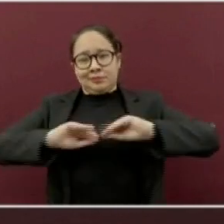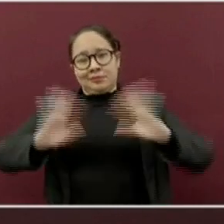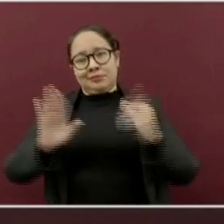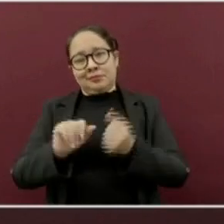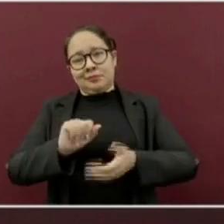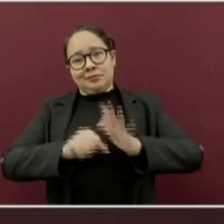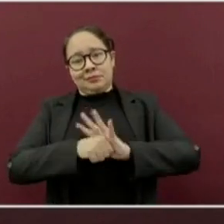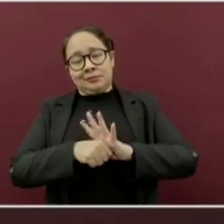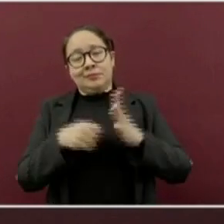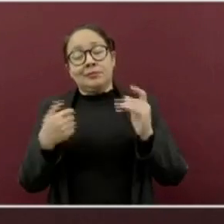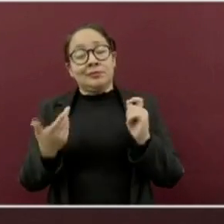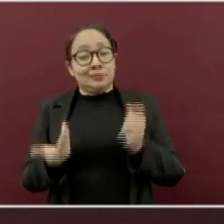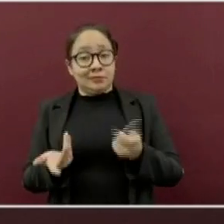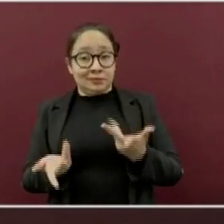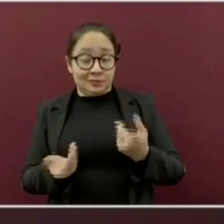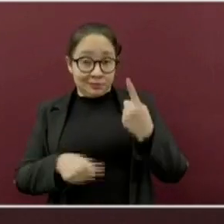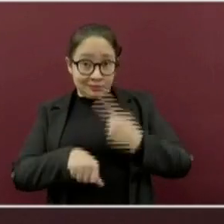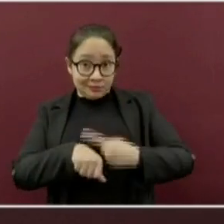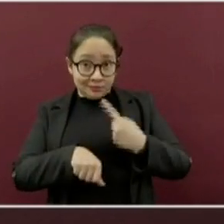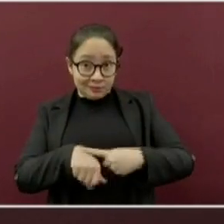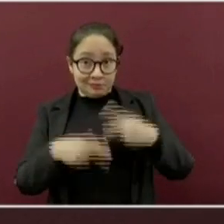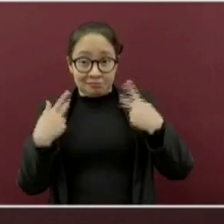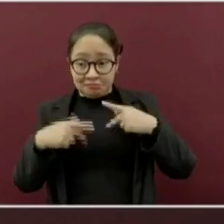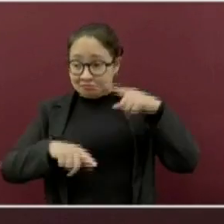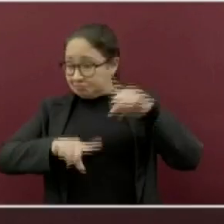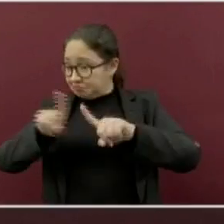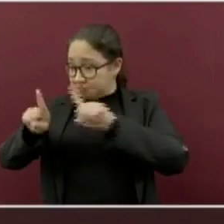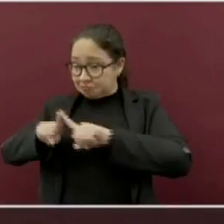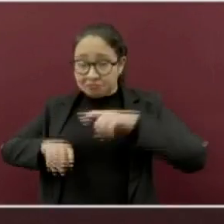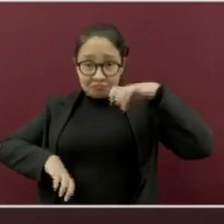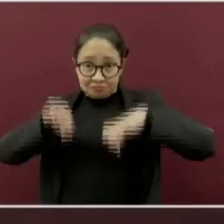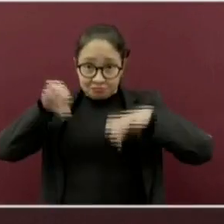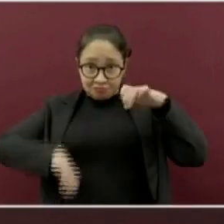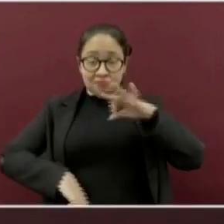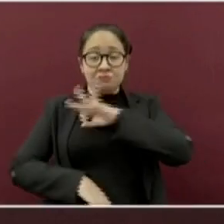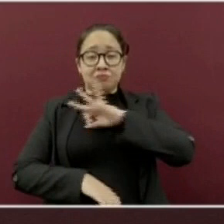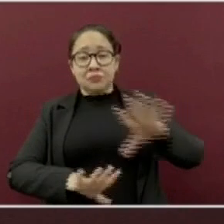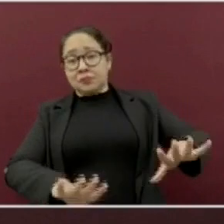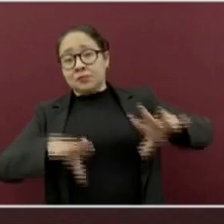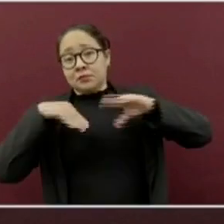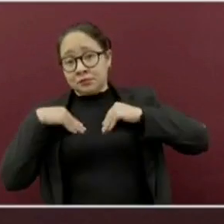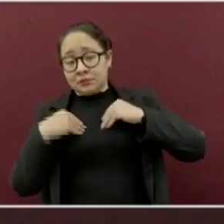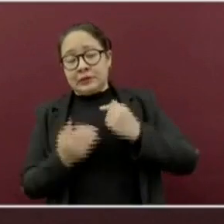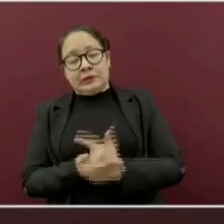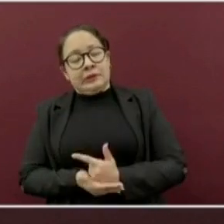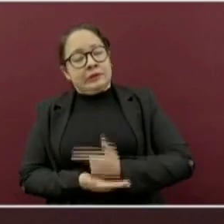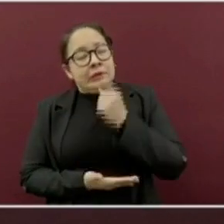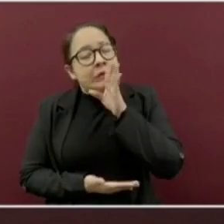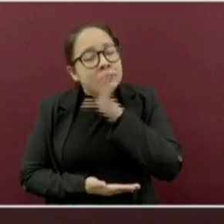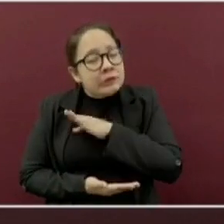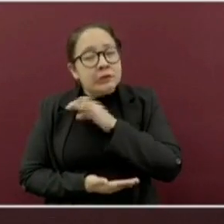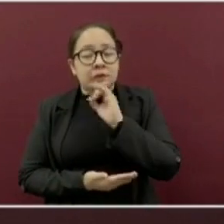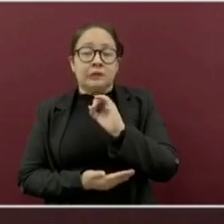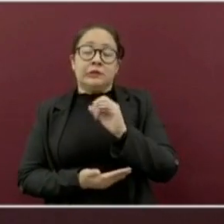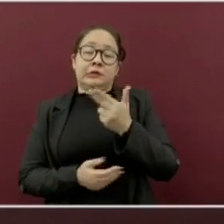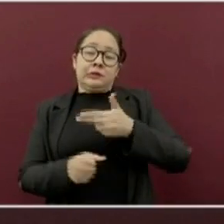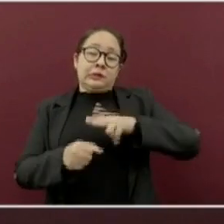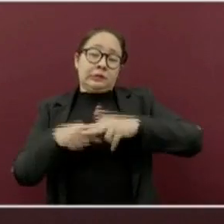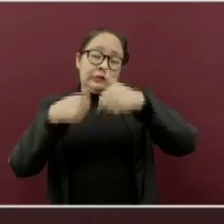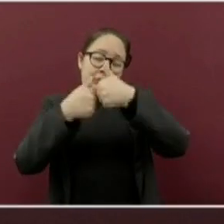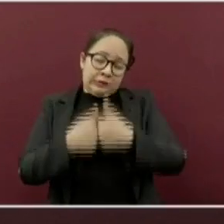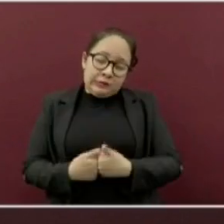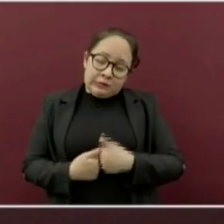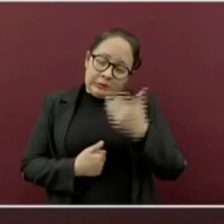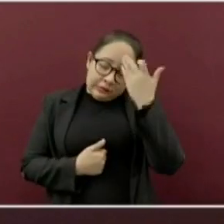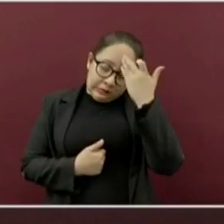COVID-19 es una enfermedad que en personas de cualquier edad se puede complicar, requerir hospitalización, una recuperación